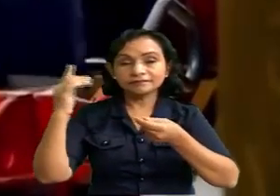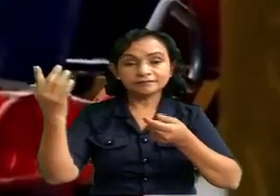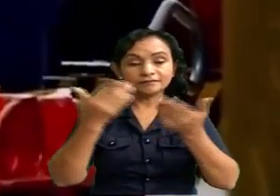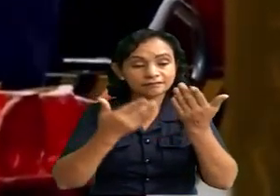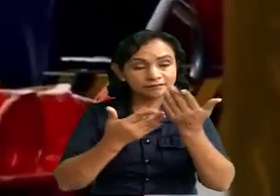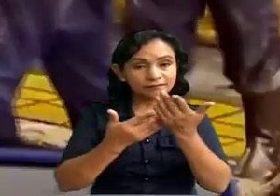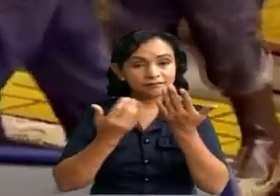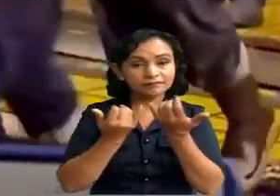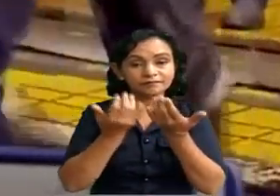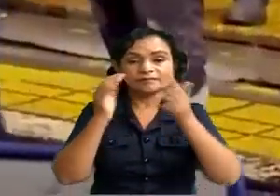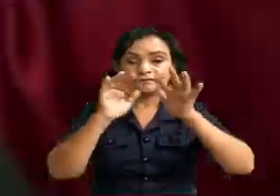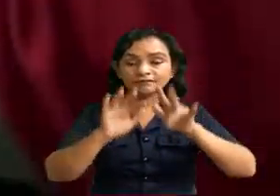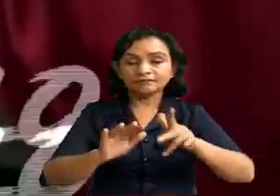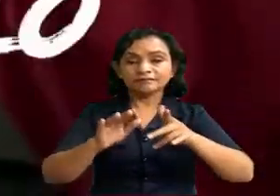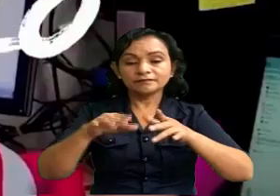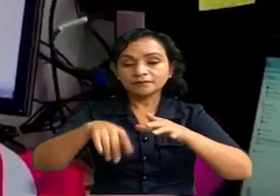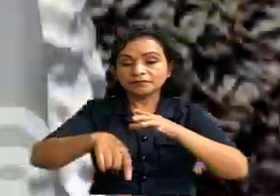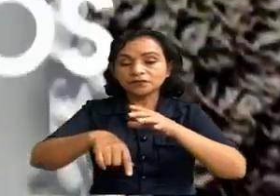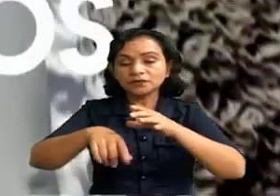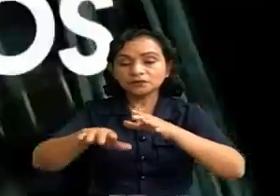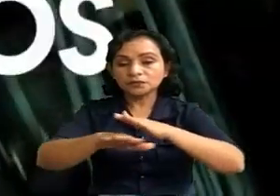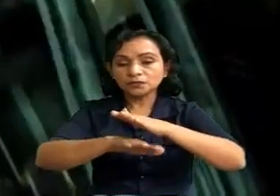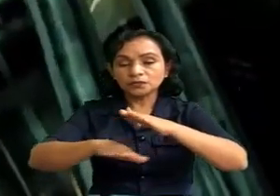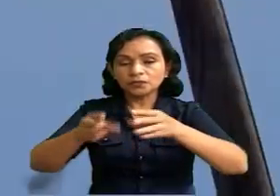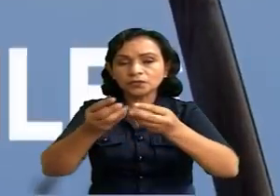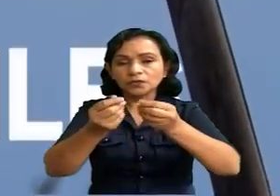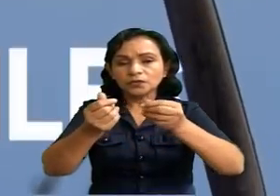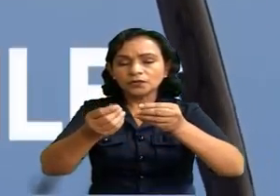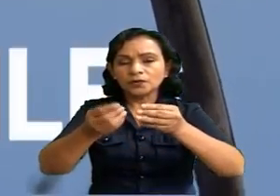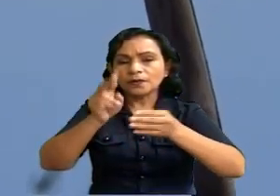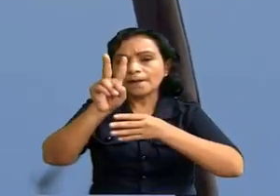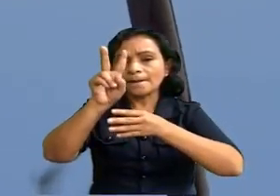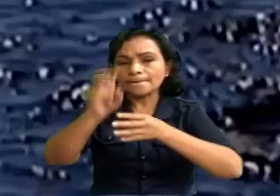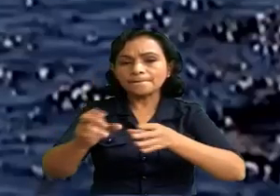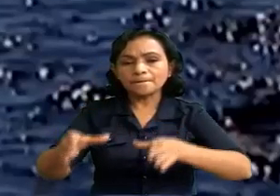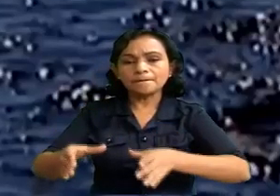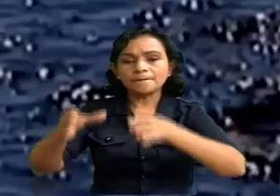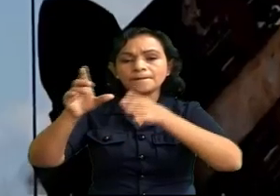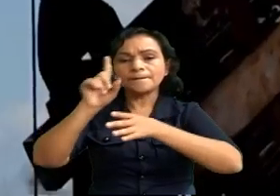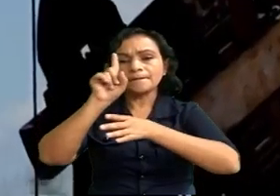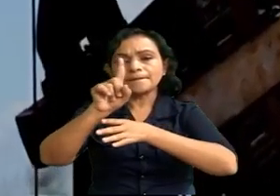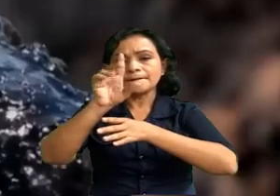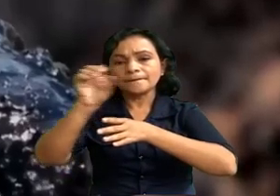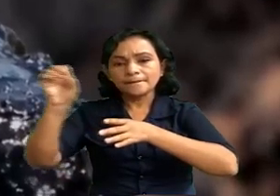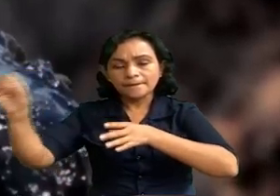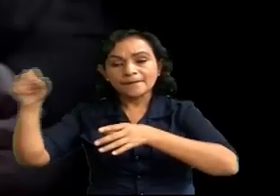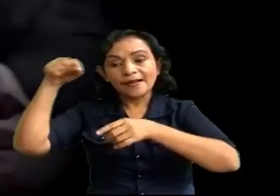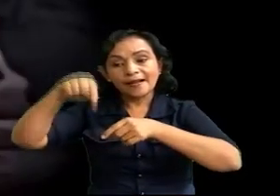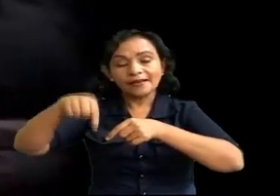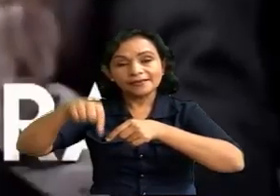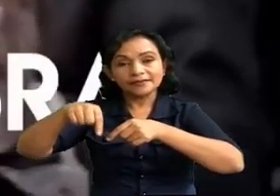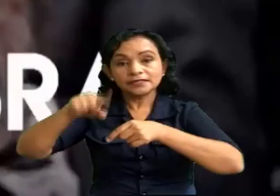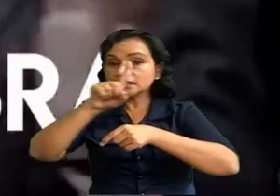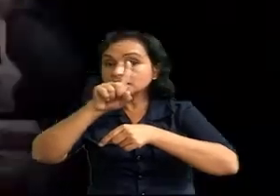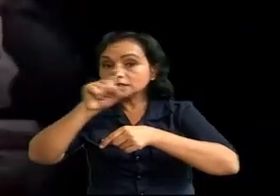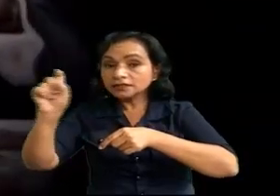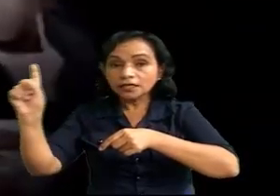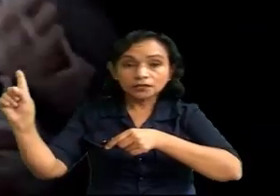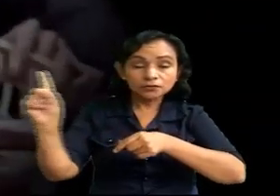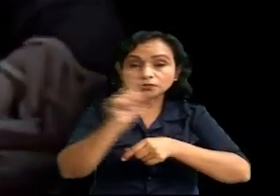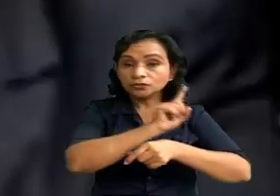requiera para extraer del subsuelo al menos 20 barriles por cada 100 de los que están allá abajo. Nunca se